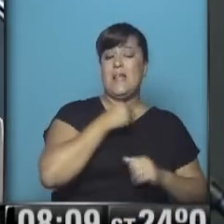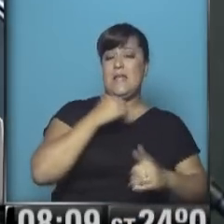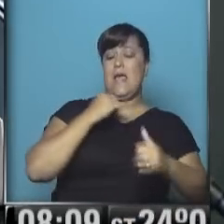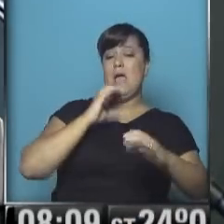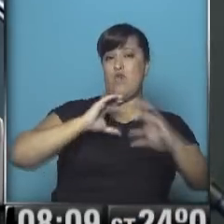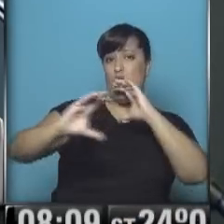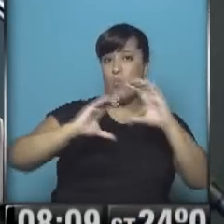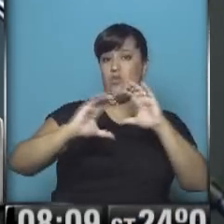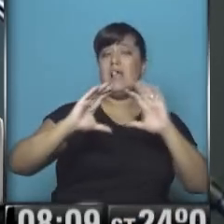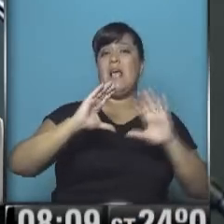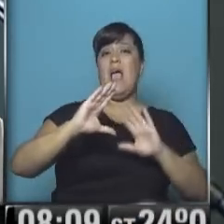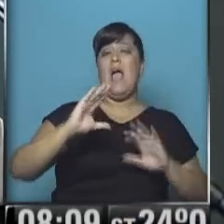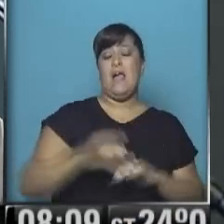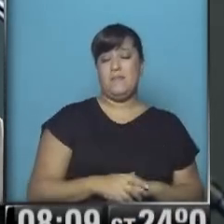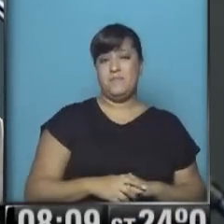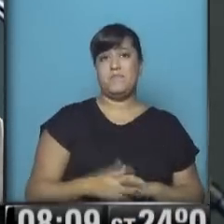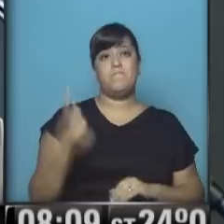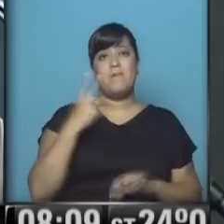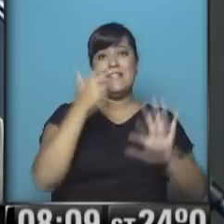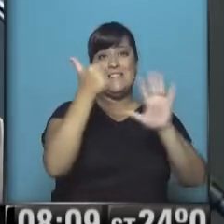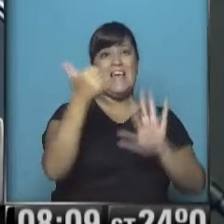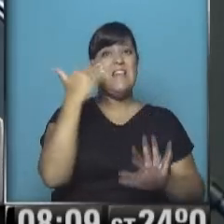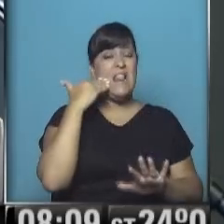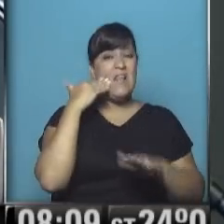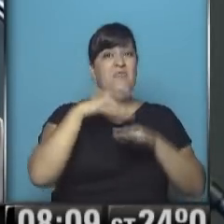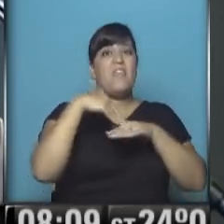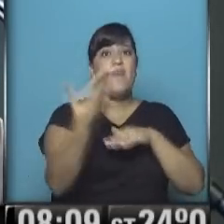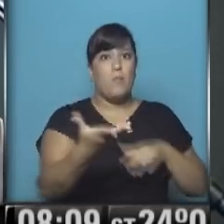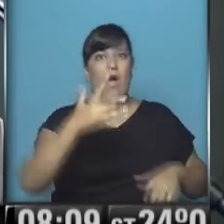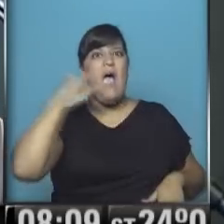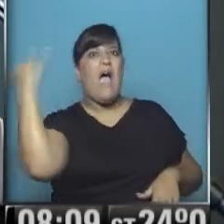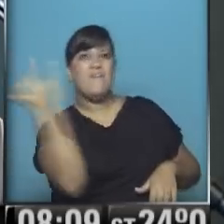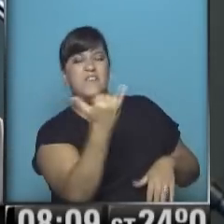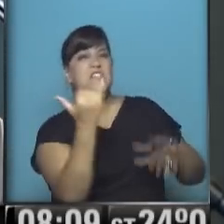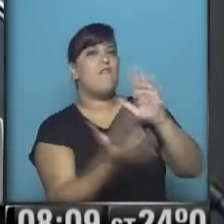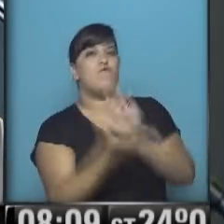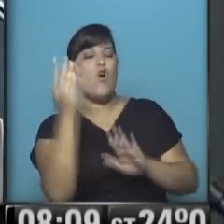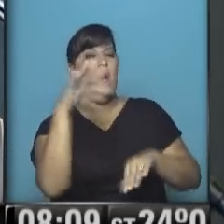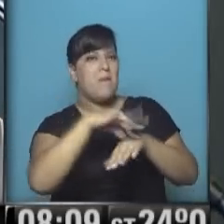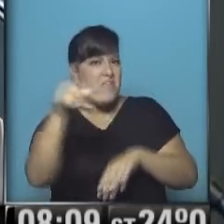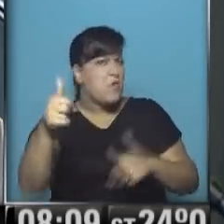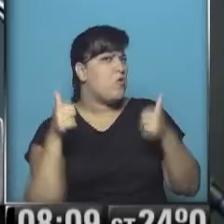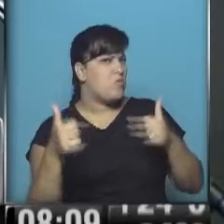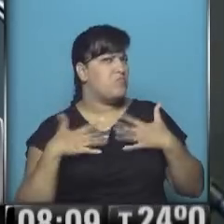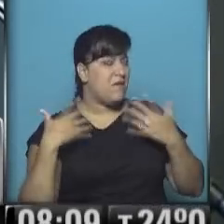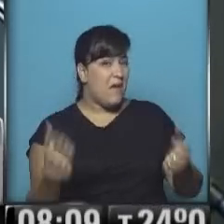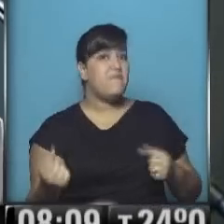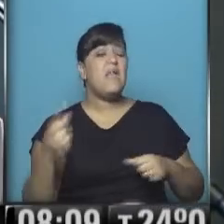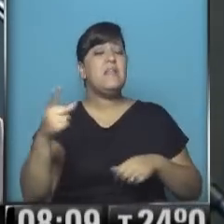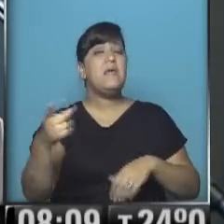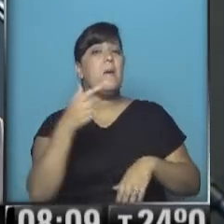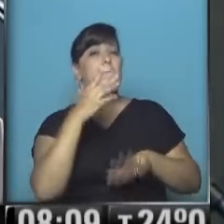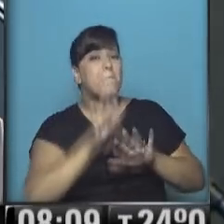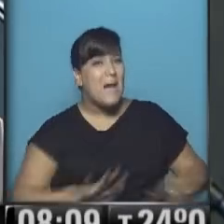16. Pasar a las 18 contestó un llamado telefónico e informó que iba al médico, pero que se encontraba bien y que más tarde iba